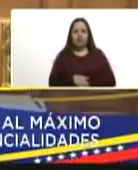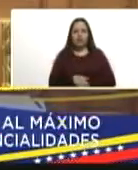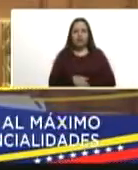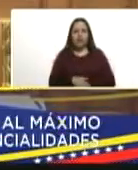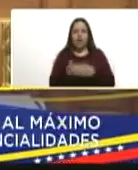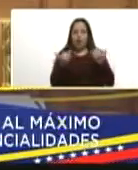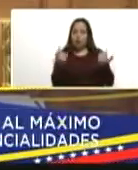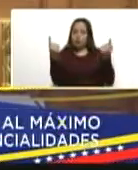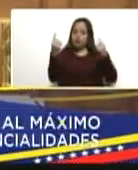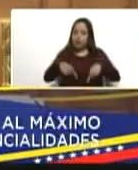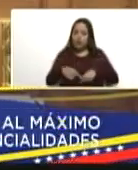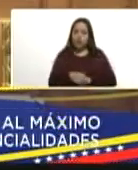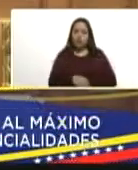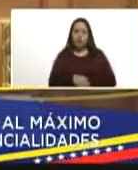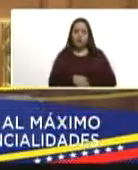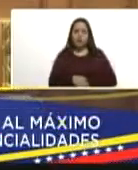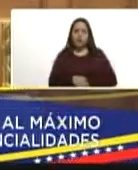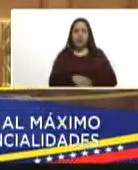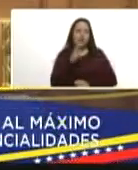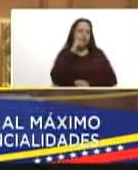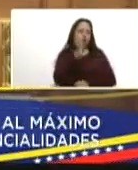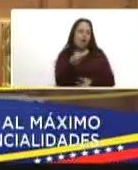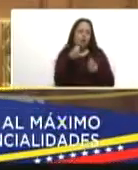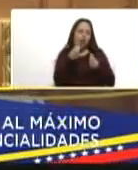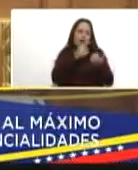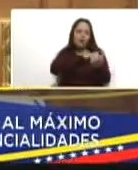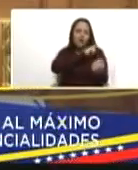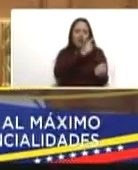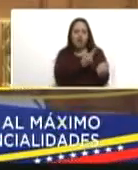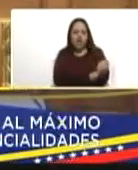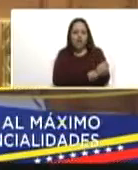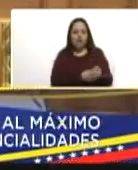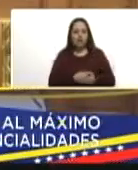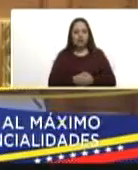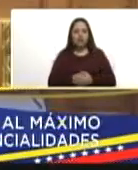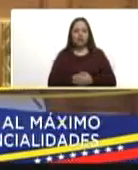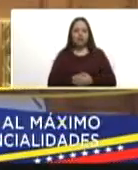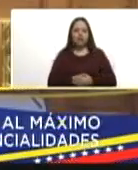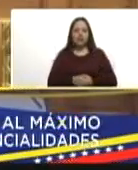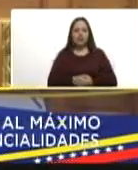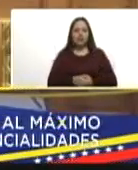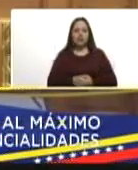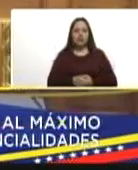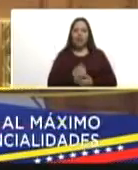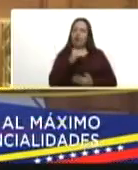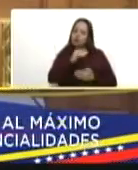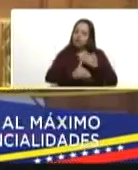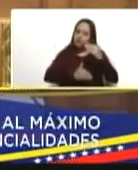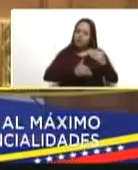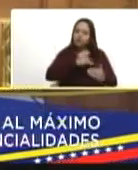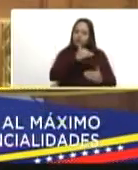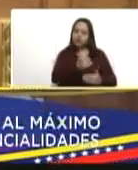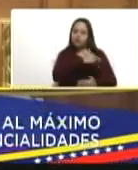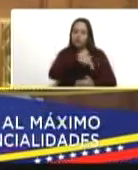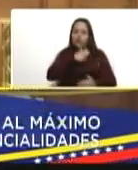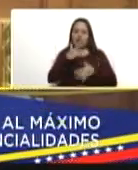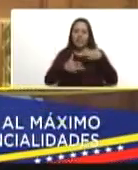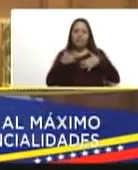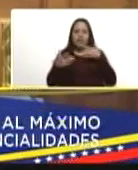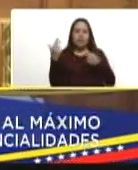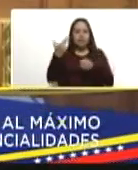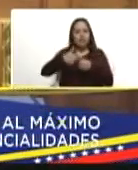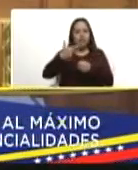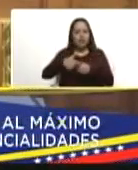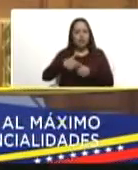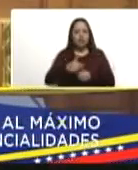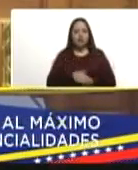también veamos cómo se va fortaleciendo paso a paso nuestra actividad petrolera